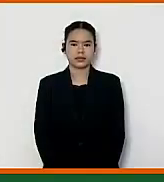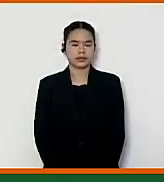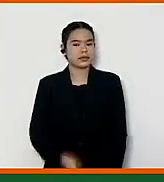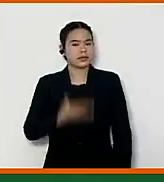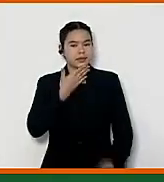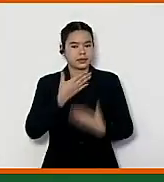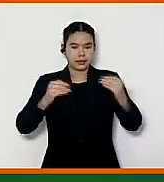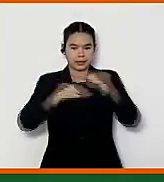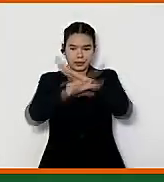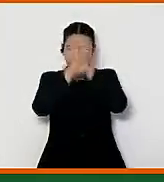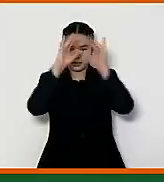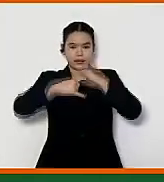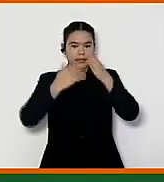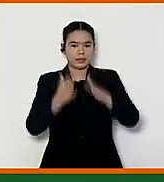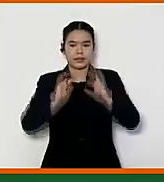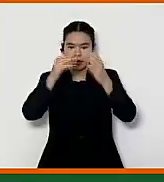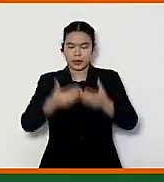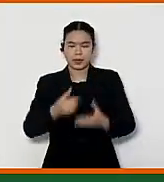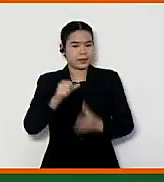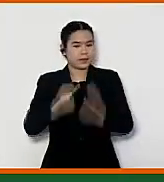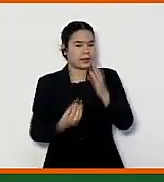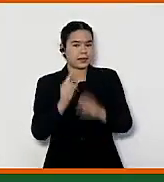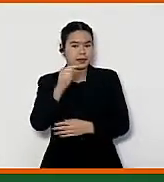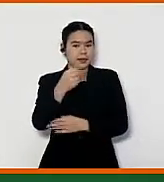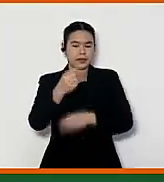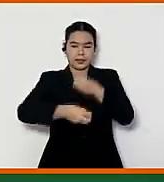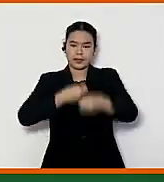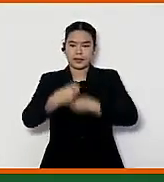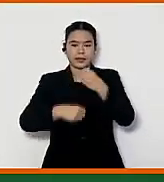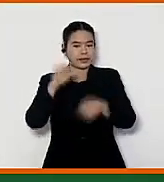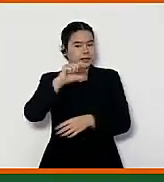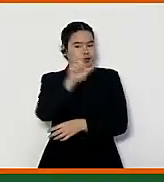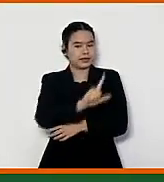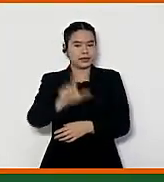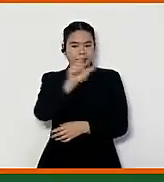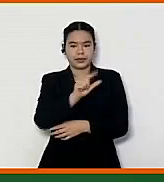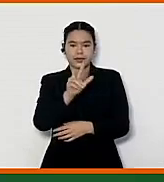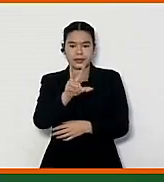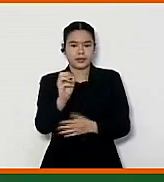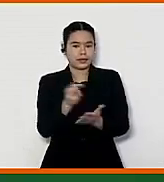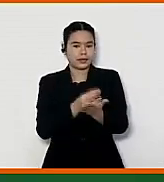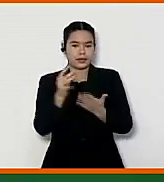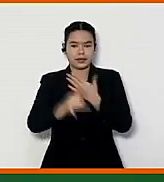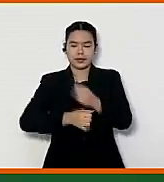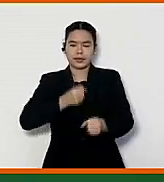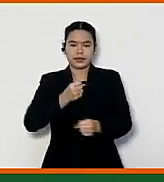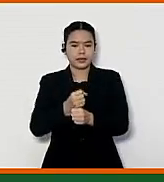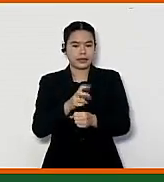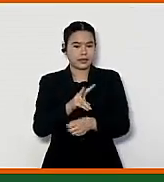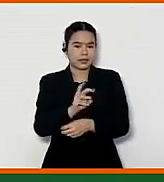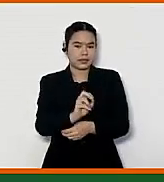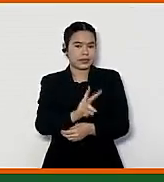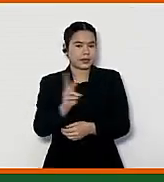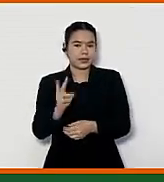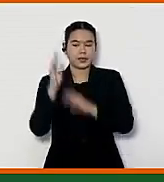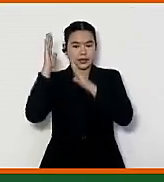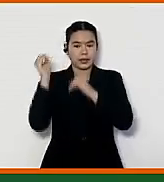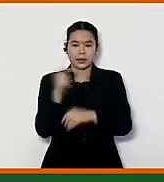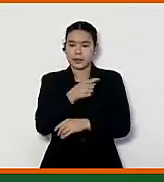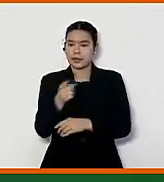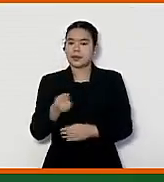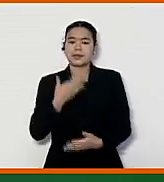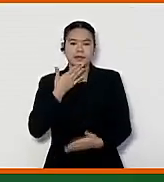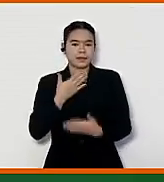Buenos días, queridos jugadores. Bienvenidos a nuestro primer sorteo de hoy, lunes 30 de mayo del año 2022. Esperamos tengan un